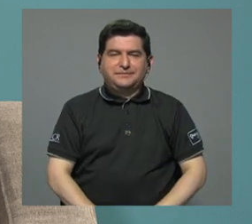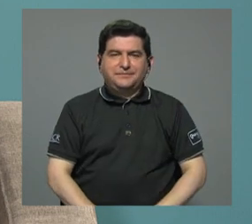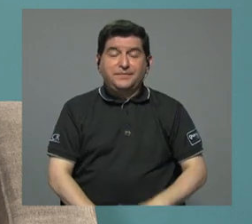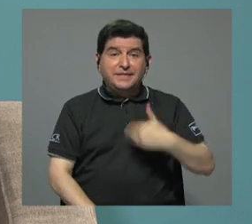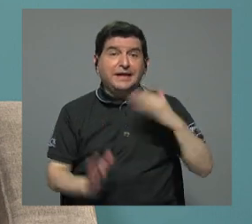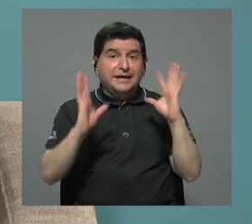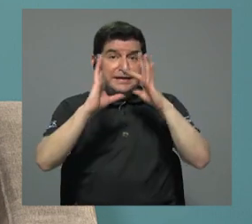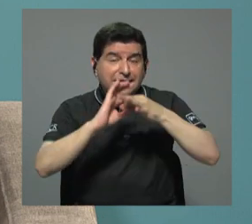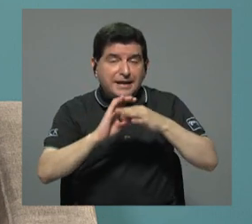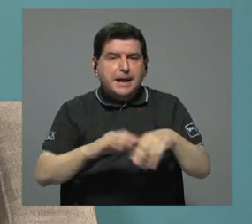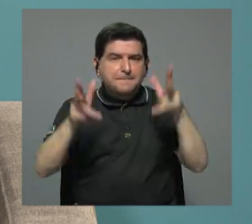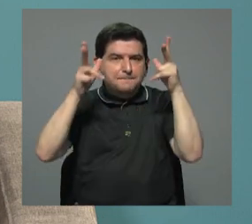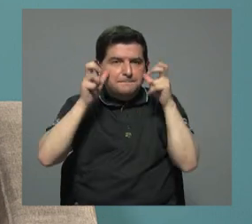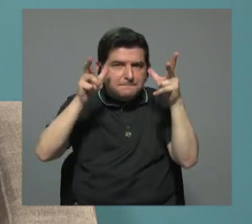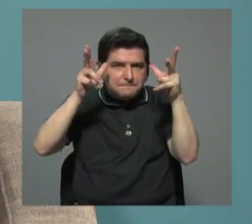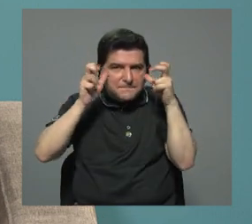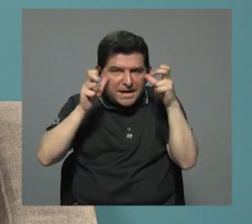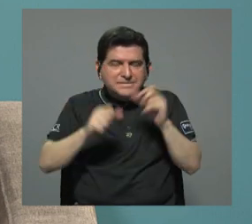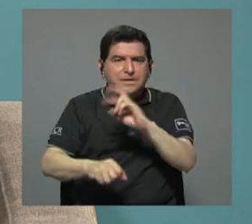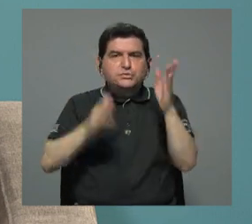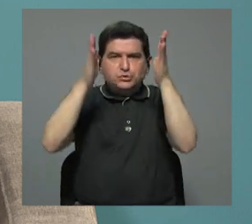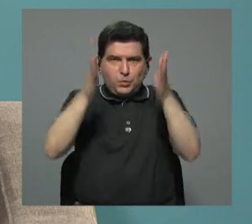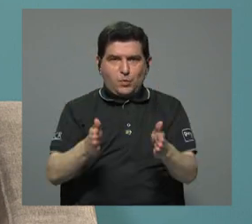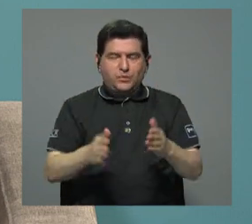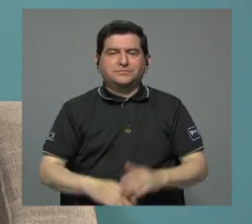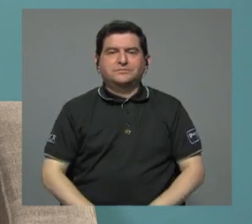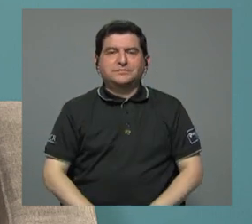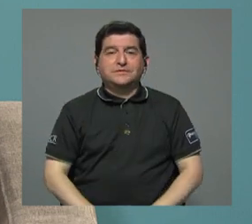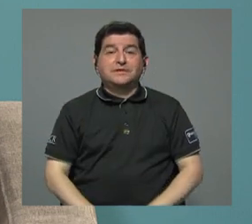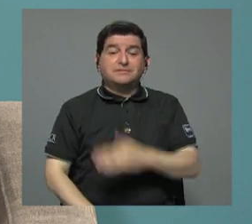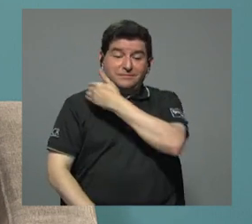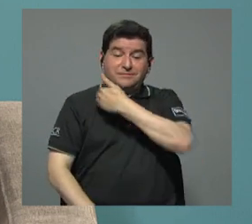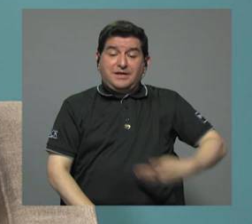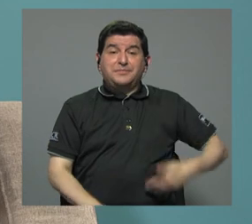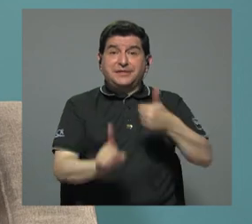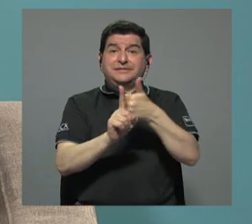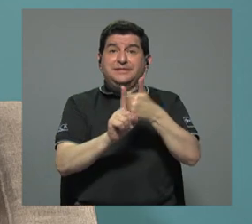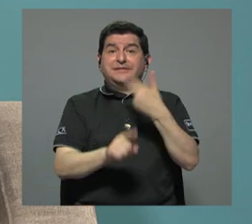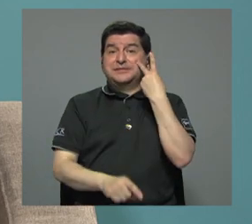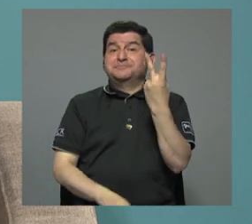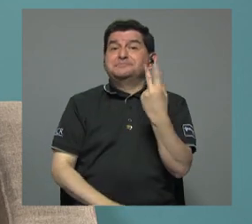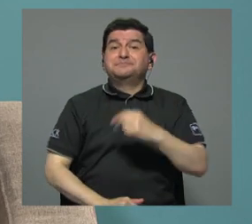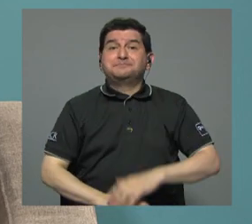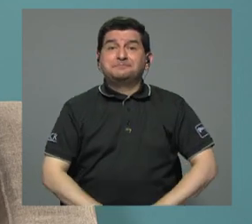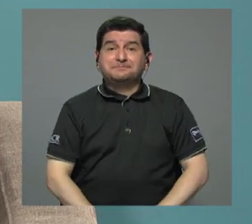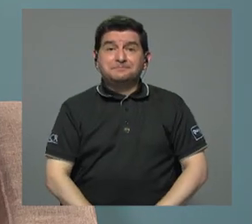que tiene que ver con la percepción de los costarricenses sobre el presidente veamos